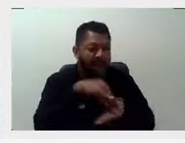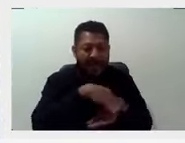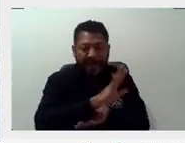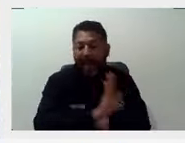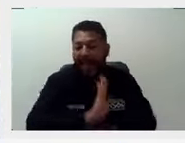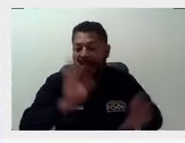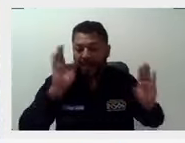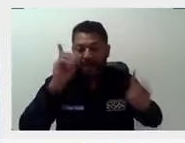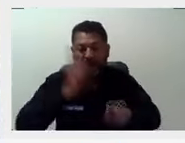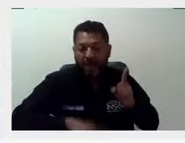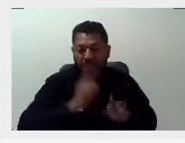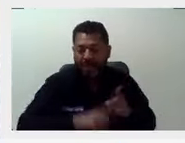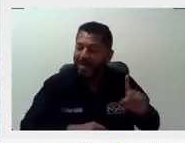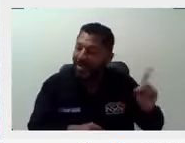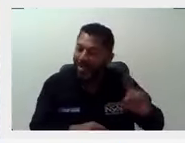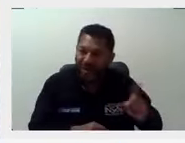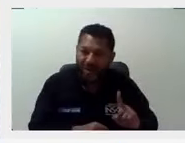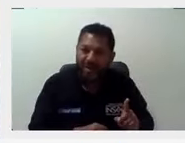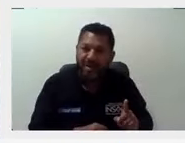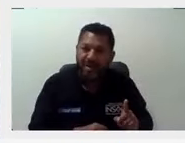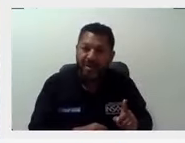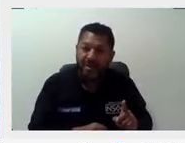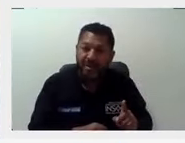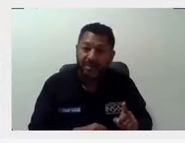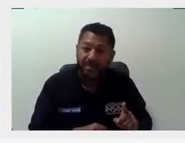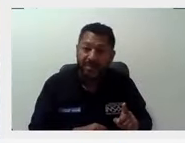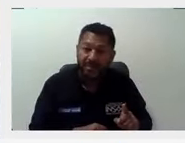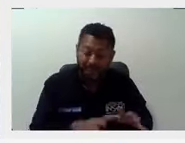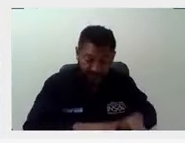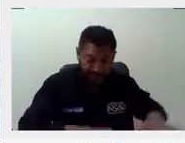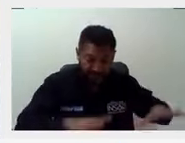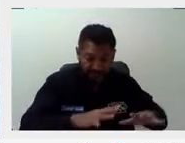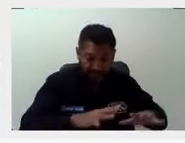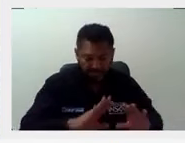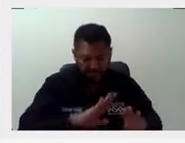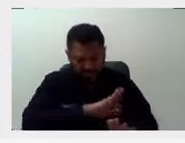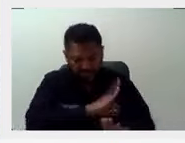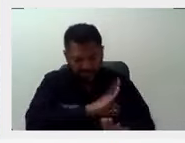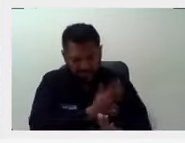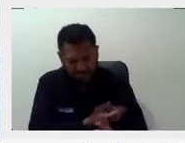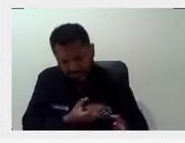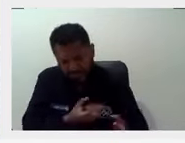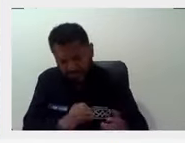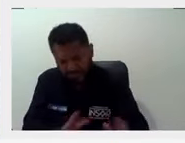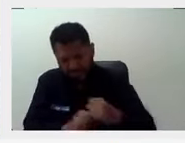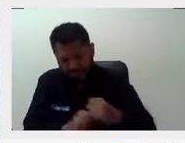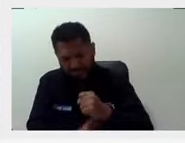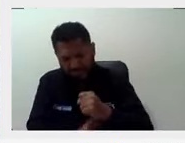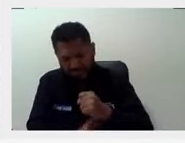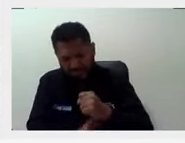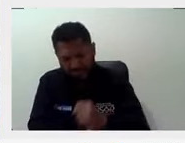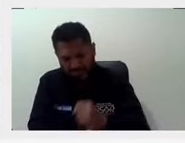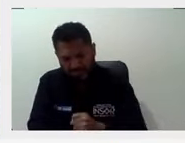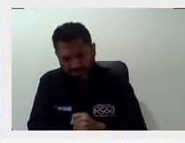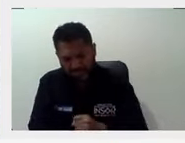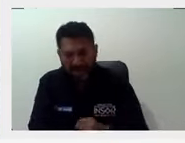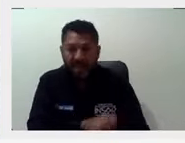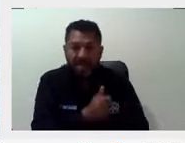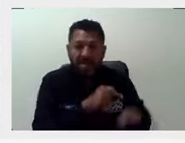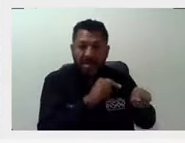hacer ahí, no, sino unos espacios que van a permitir potenciar esos espacios donde se dificulta y otros. Otros espacios donde